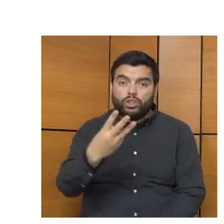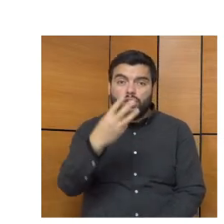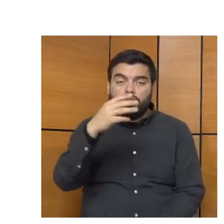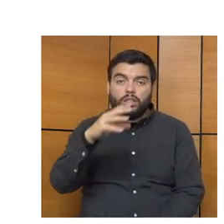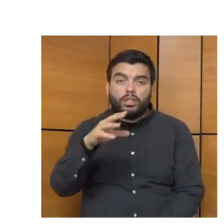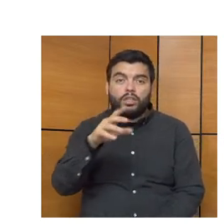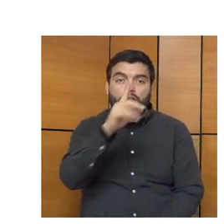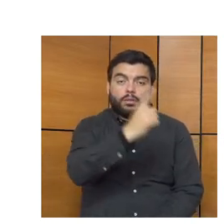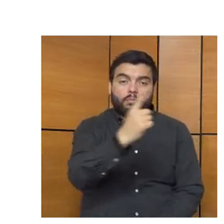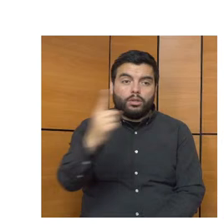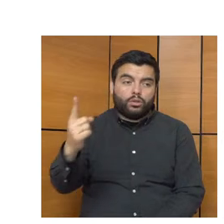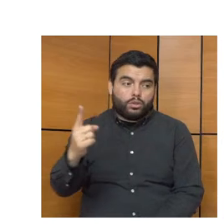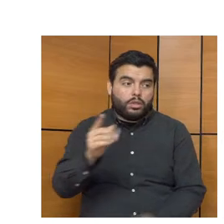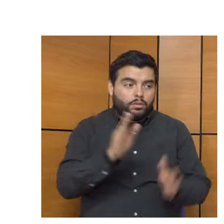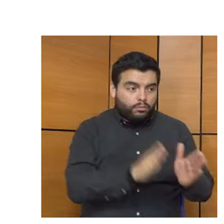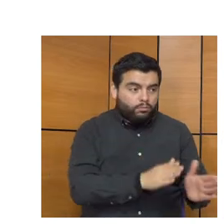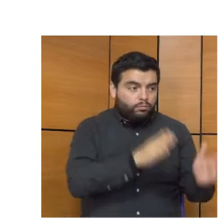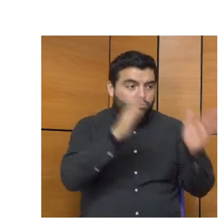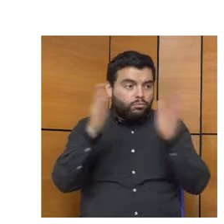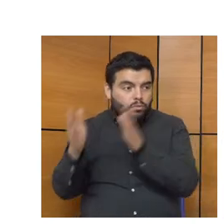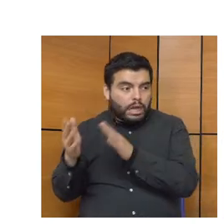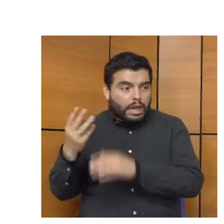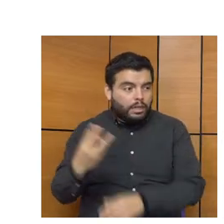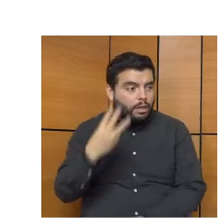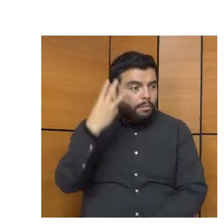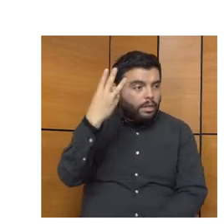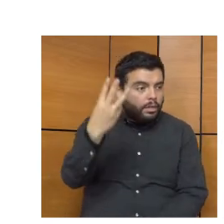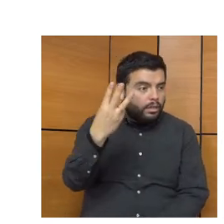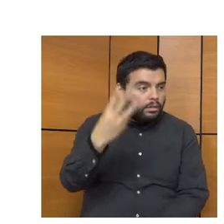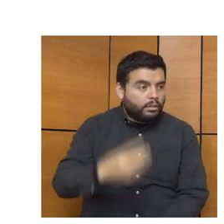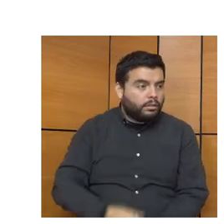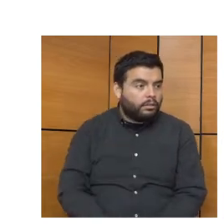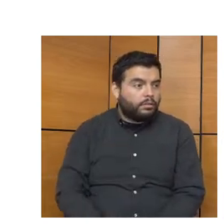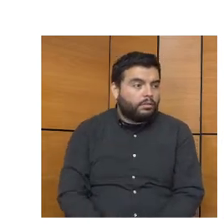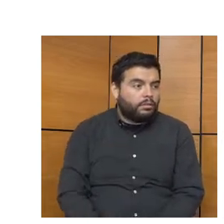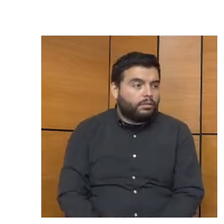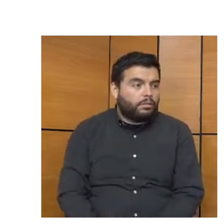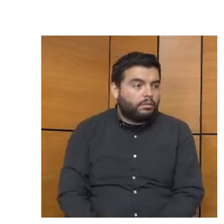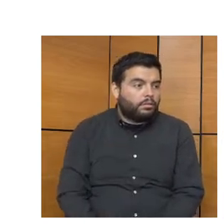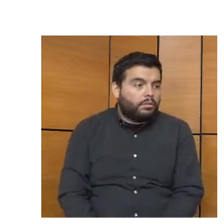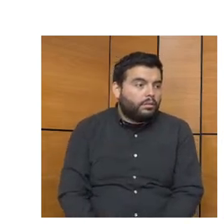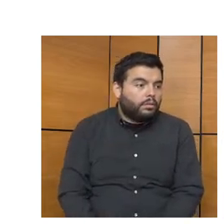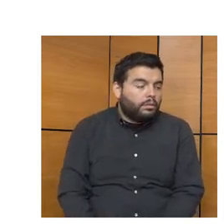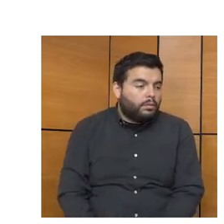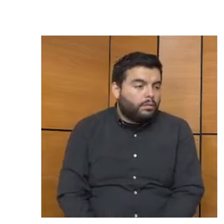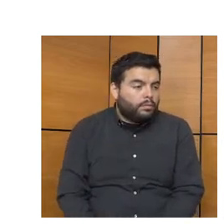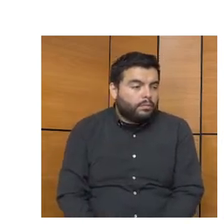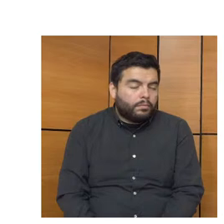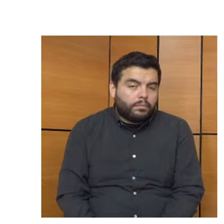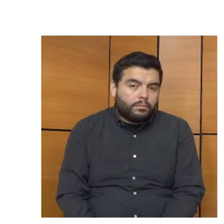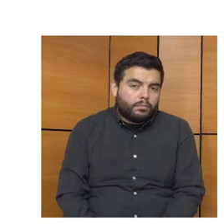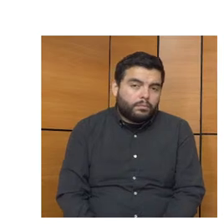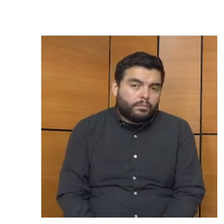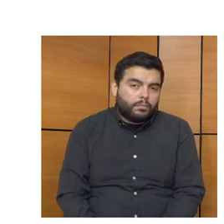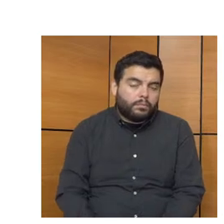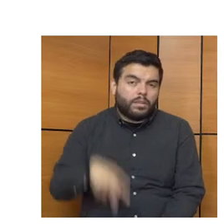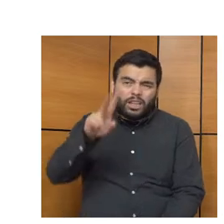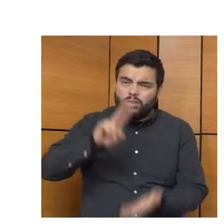En la etapa 3, bueno, la idea era, bueno, habíamos descubierto esto, escribimos nuestro paper, lo mandamos, y ahora, ¿será verdad